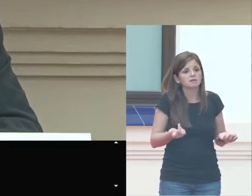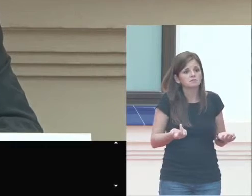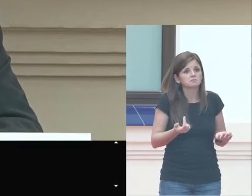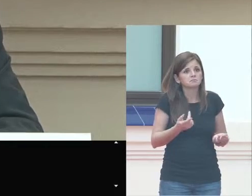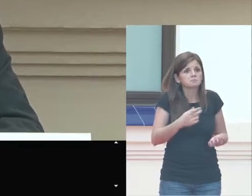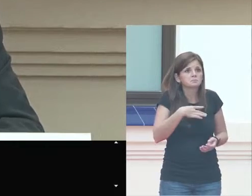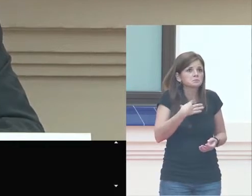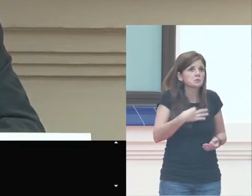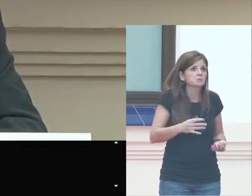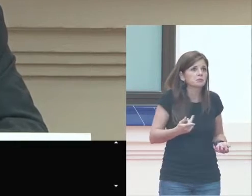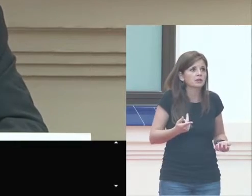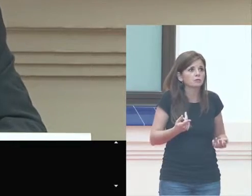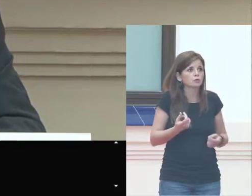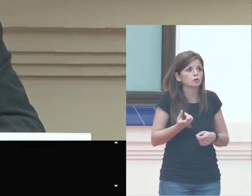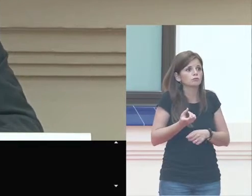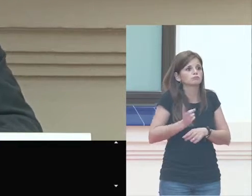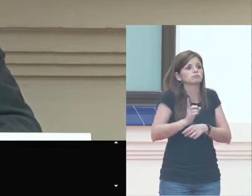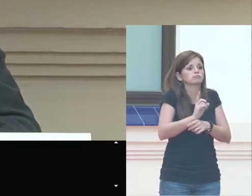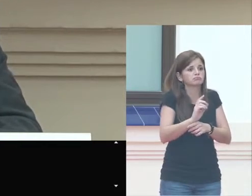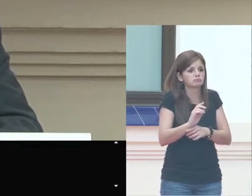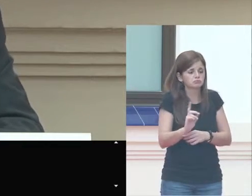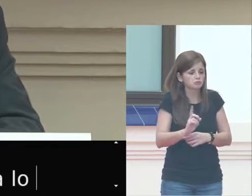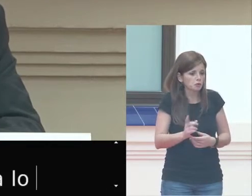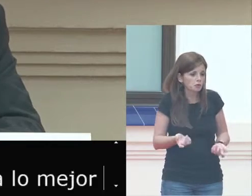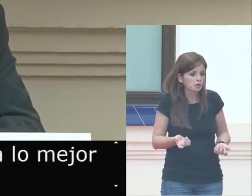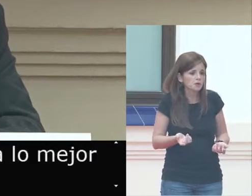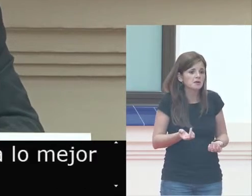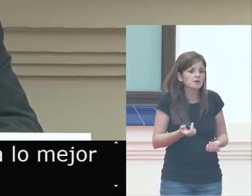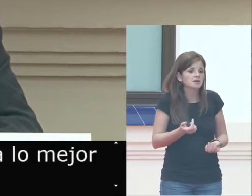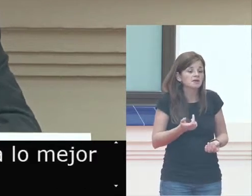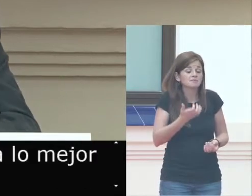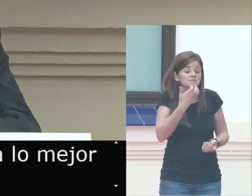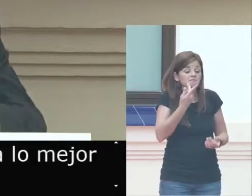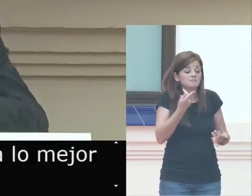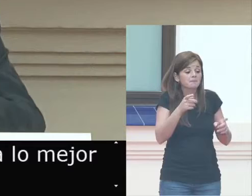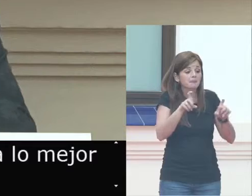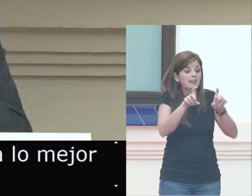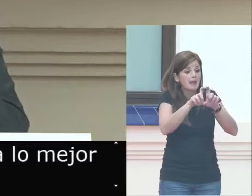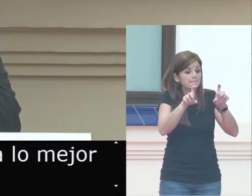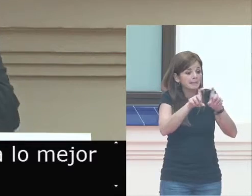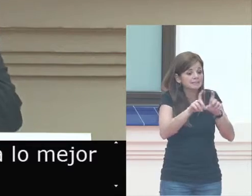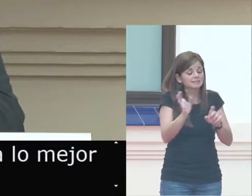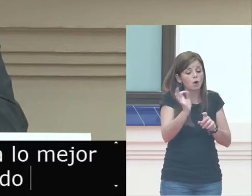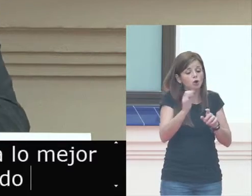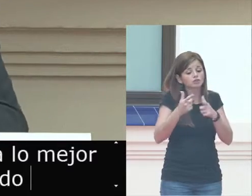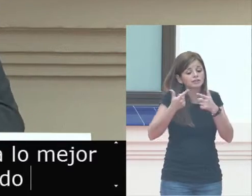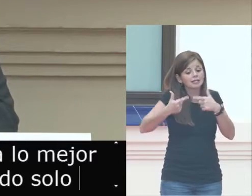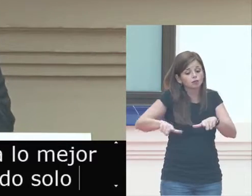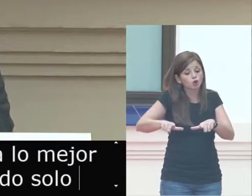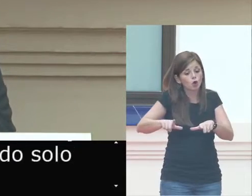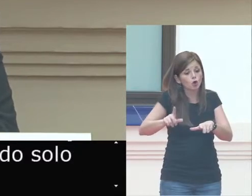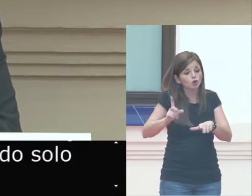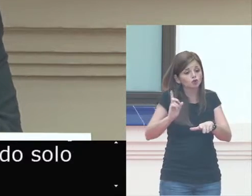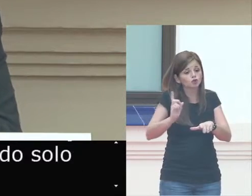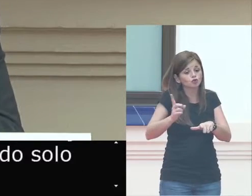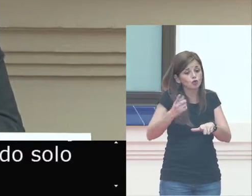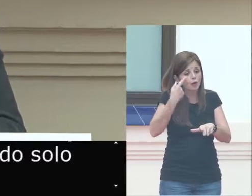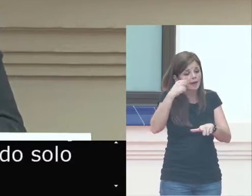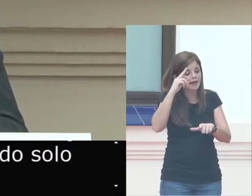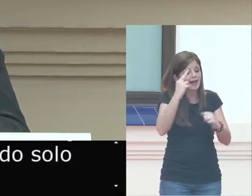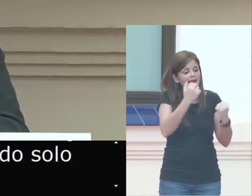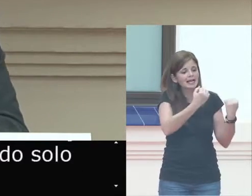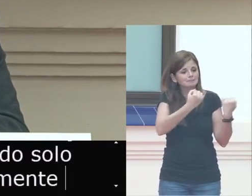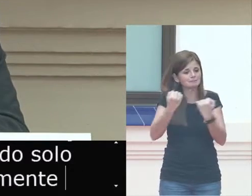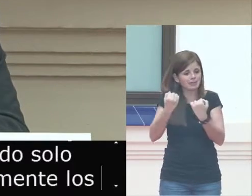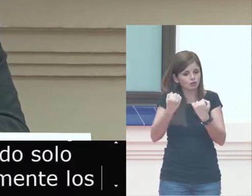que a lo mejor no es tan ágil la redacción como cuando solo están las empresas o el sector, únicamente los expertos en la materia,